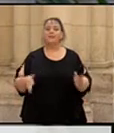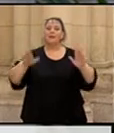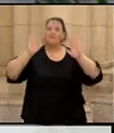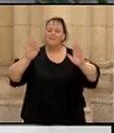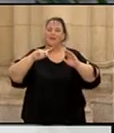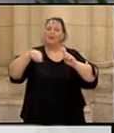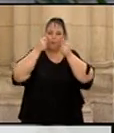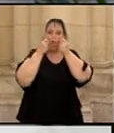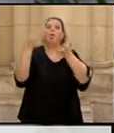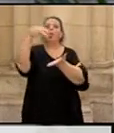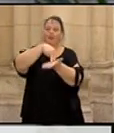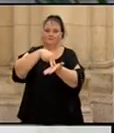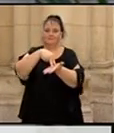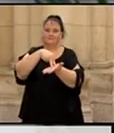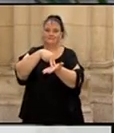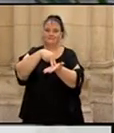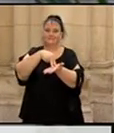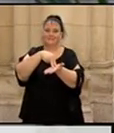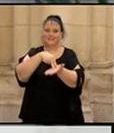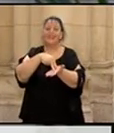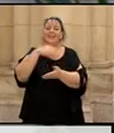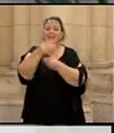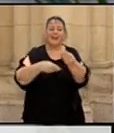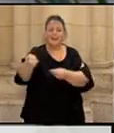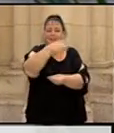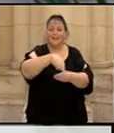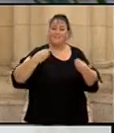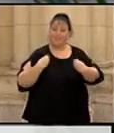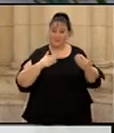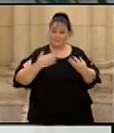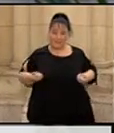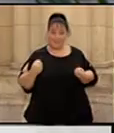pero resucitaré y os daré mi vida para siempre.